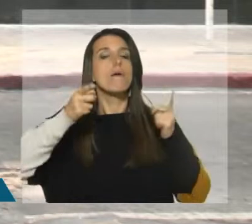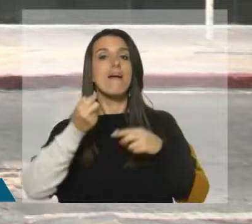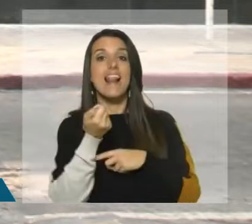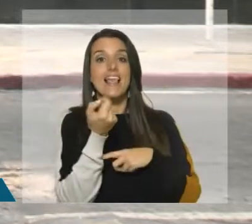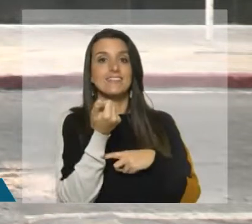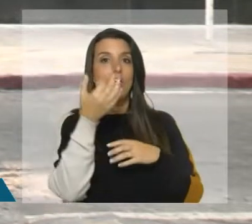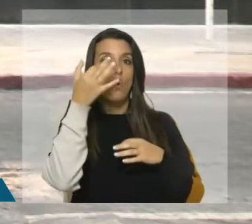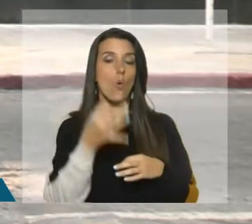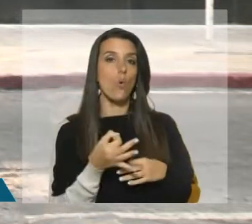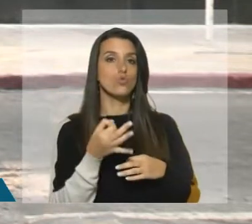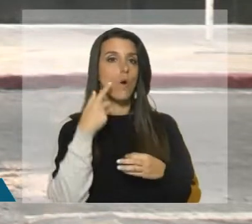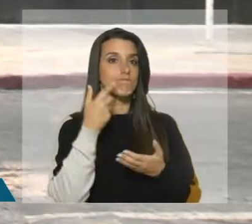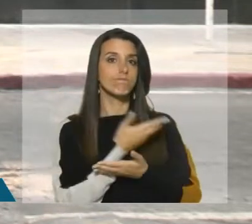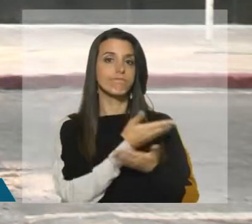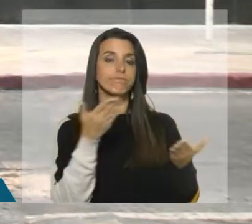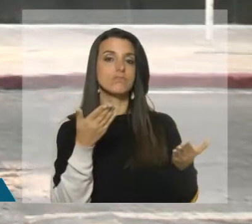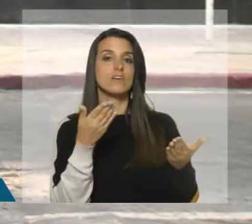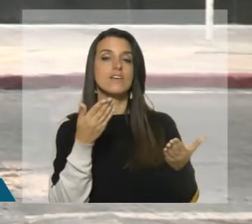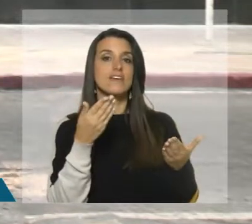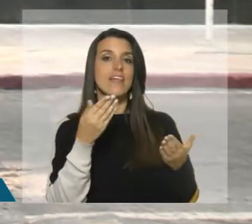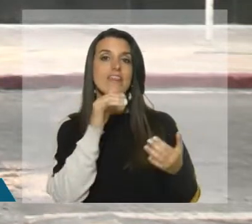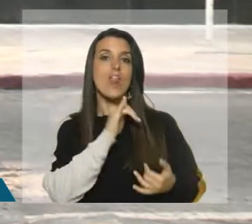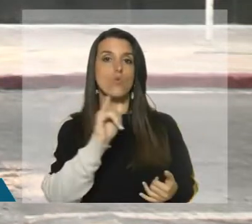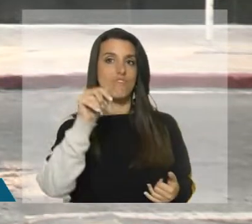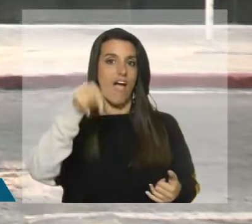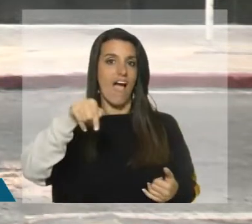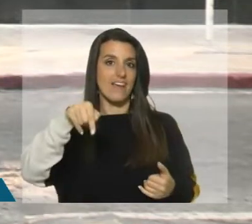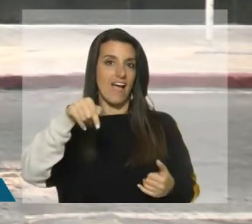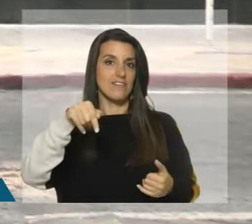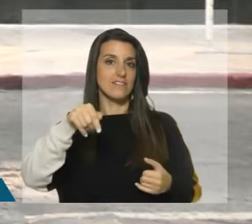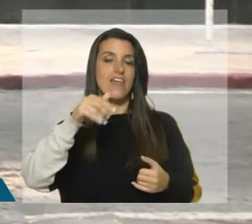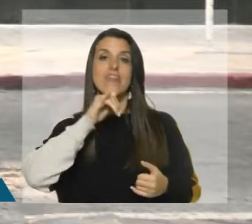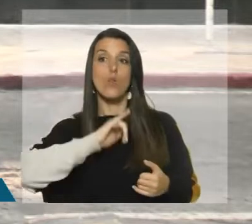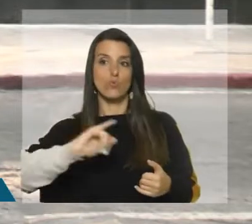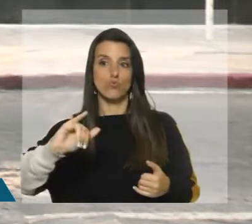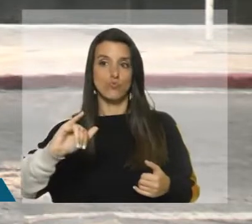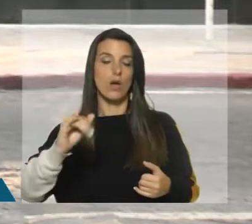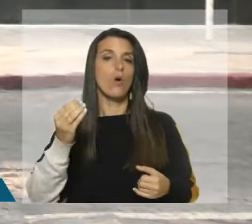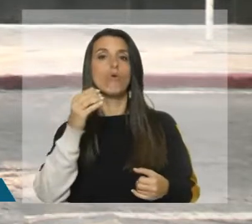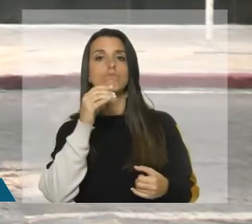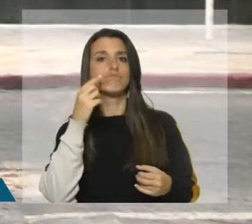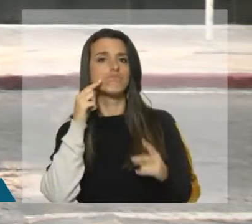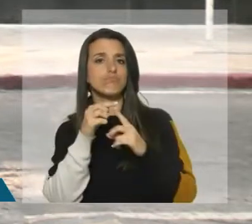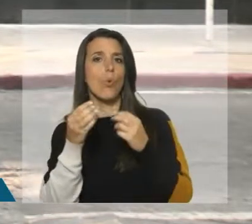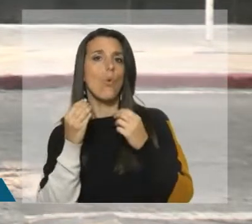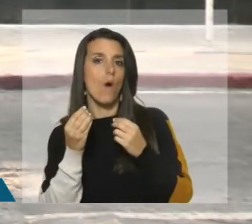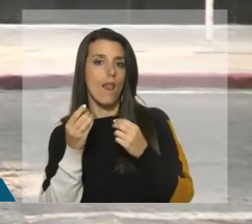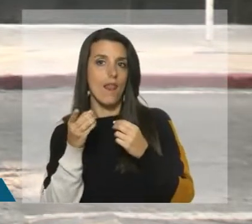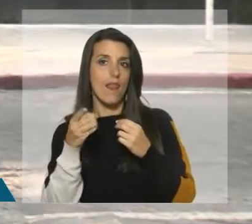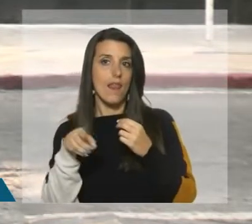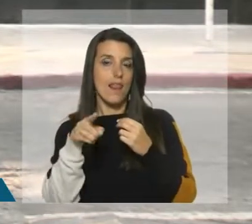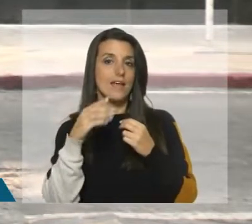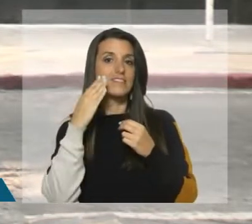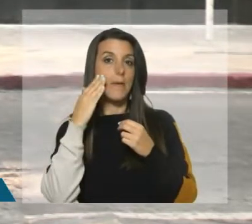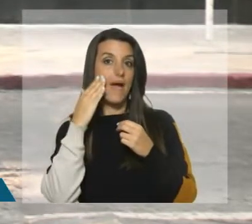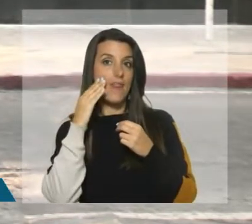concretó la presentación hace unos minutos de la denuncia aquí en Fiscalía, en Cerrito y Misiones, aquí en Ciudad Vieja, con el objetivo de que tome estado de